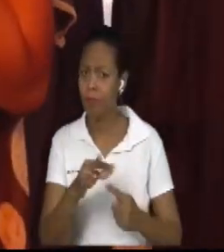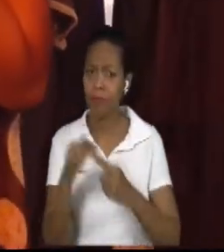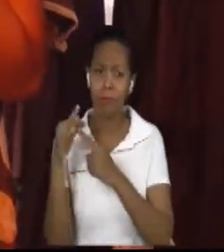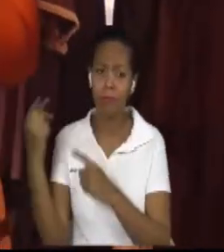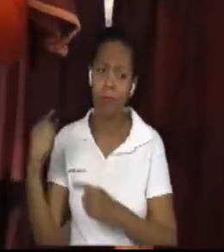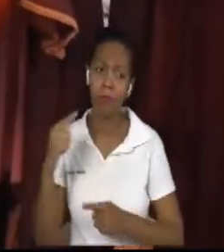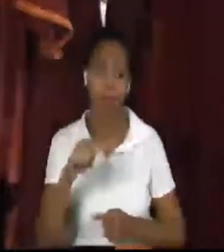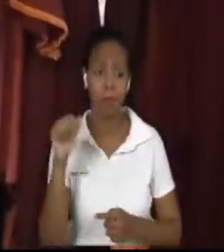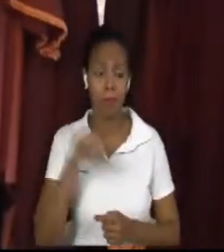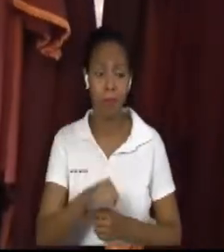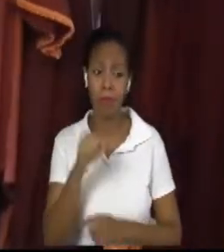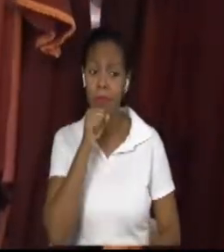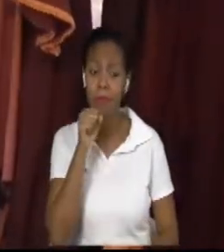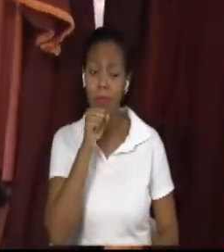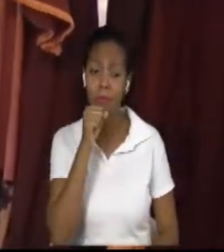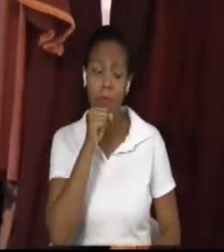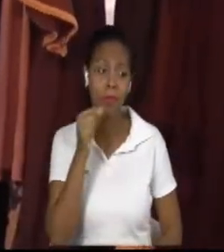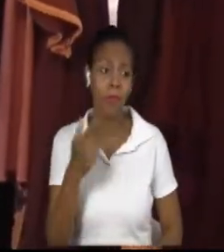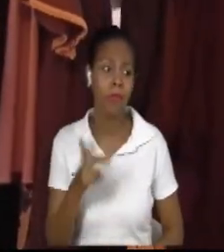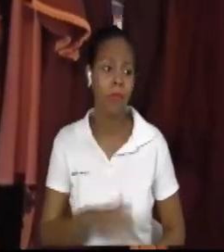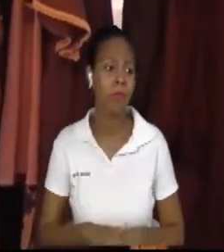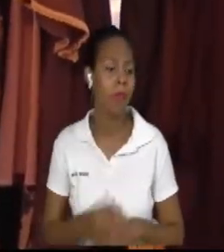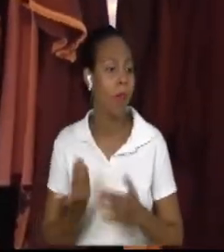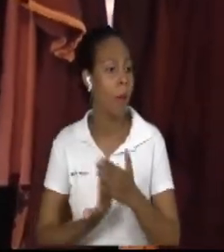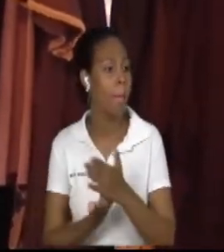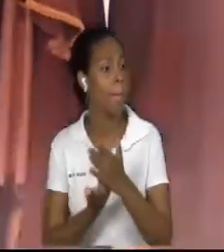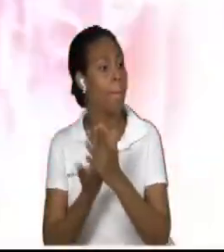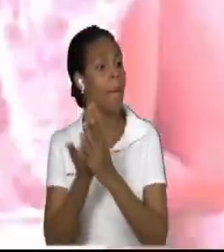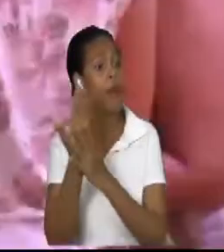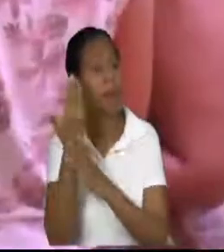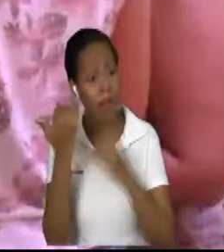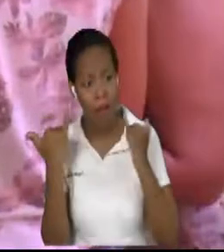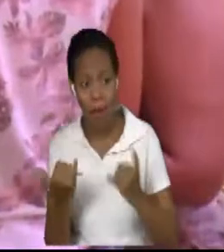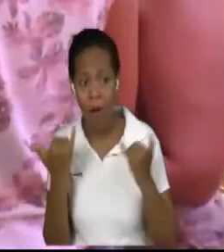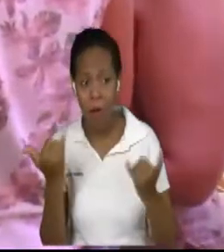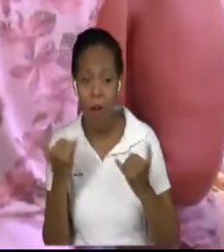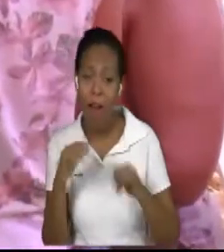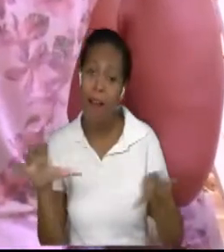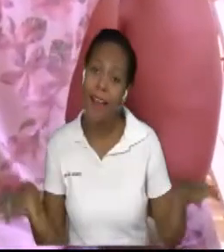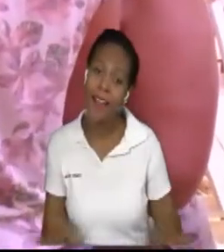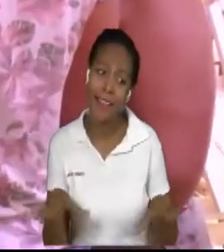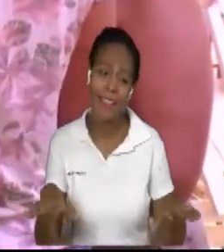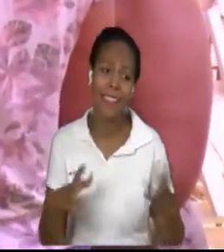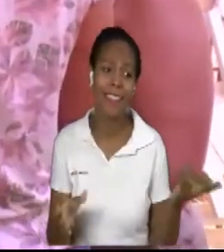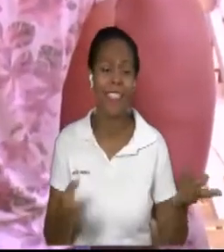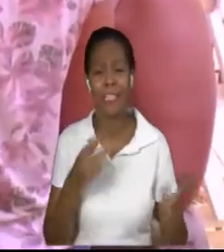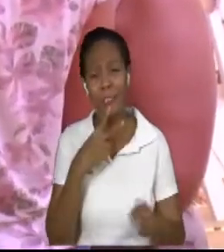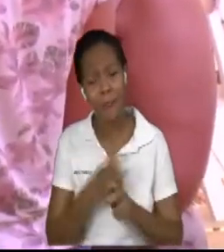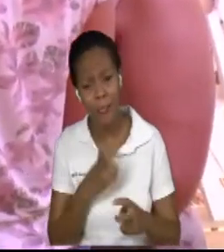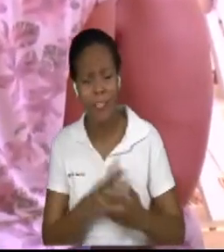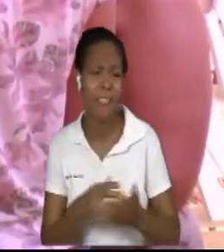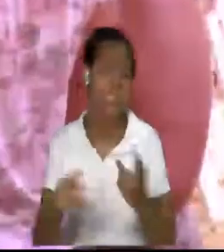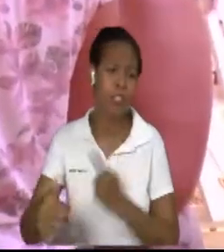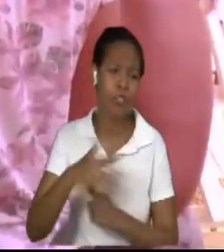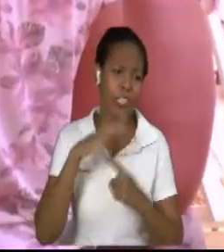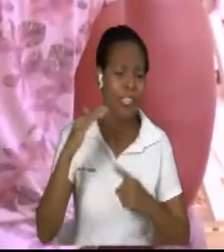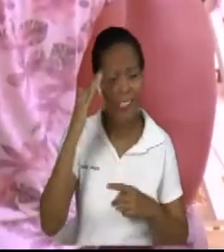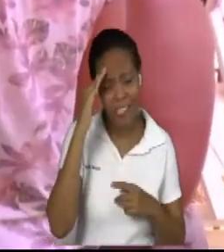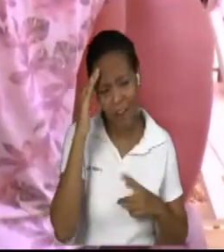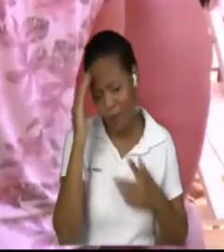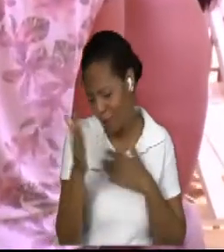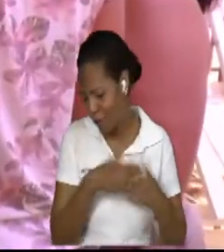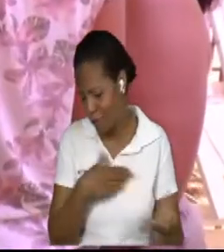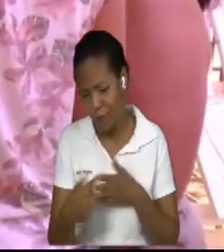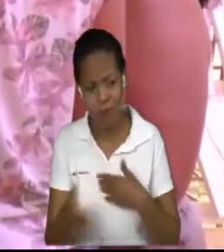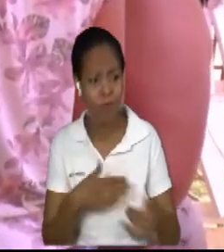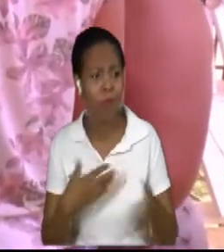Barranca Bermeja está empezando ya desde ya con esta crisis que estamos pasando todos los empresarios.